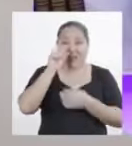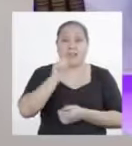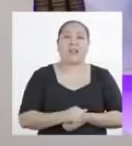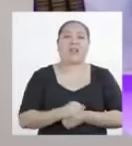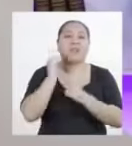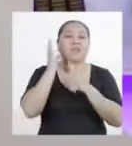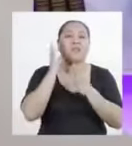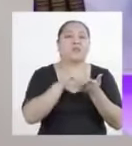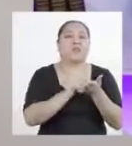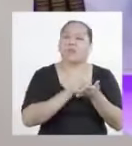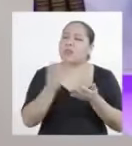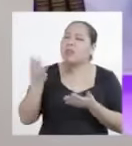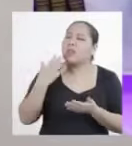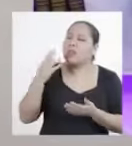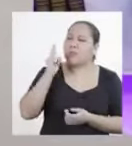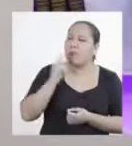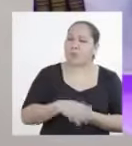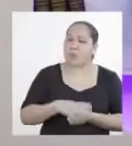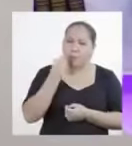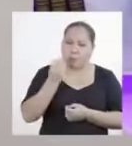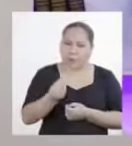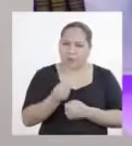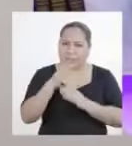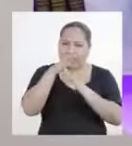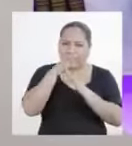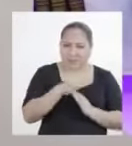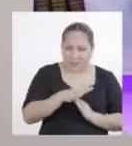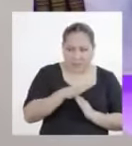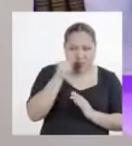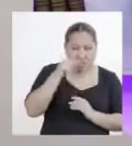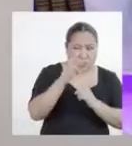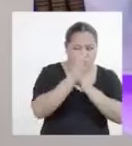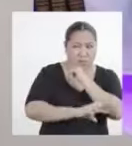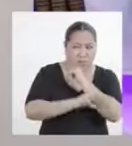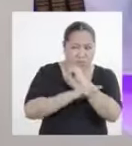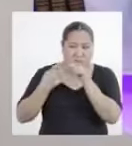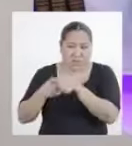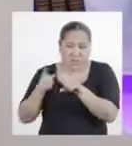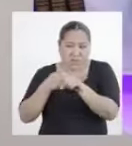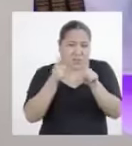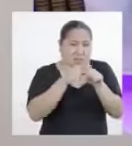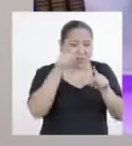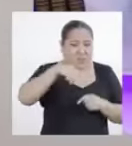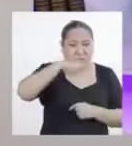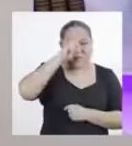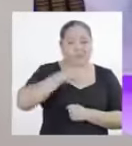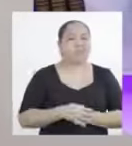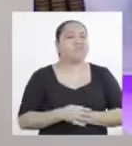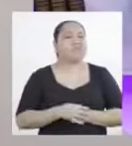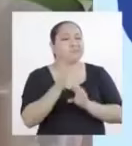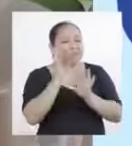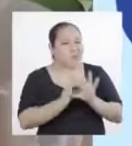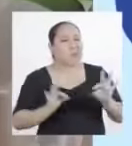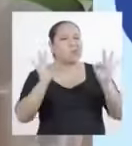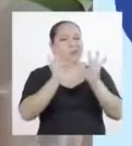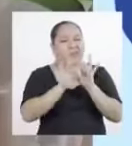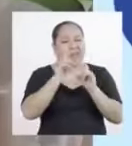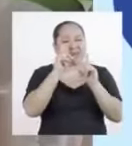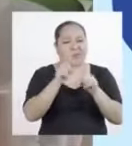el contenido de nuestros discursos Díganos, profesor ¿Por qué discriminamos en un país tan diverso como en el Perú?